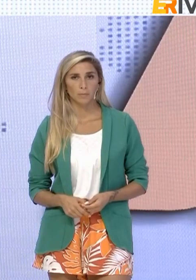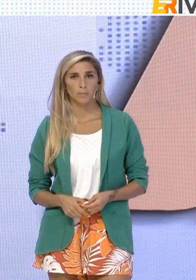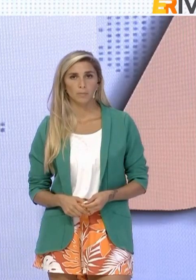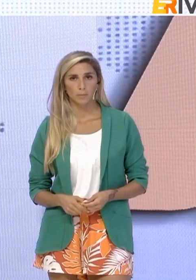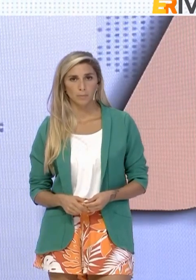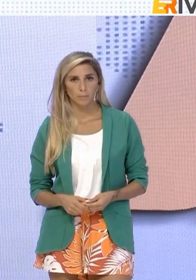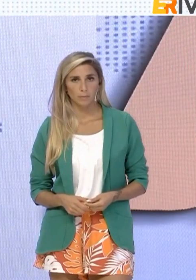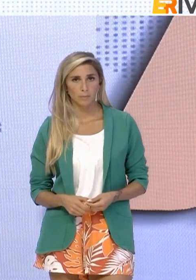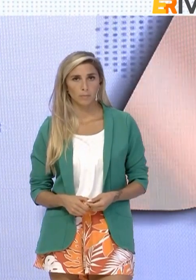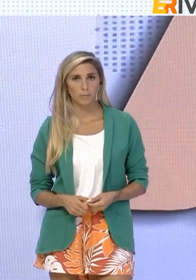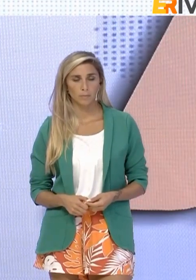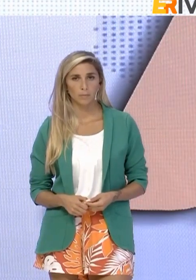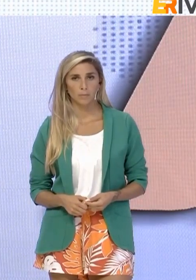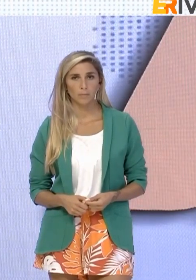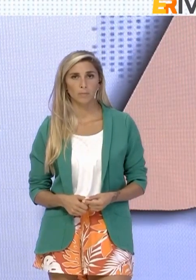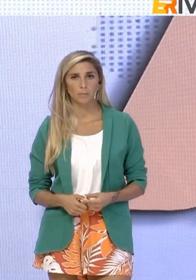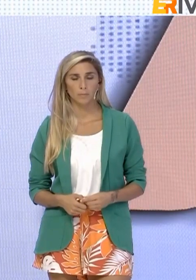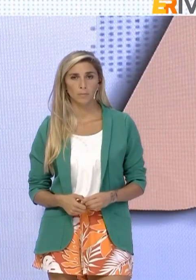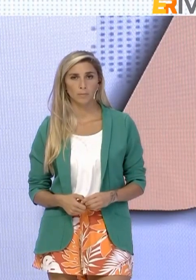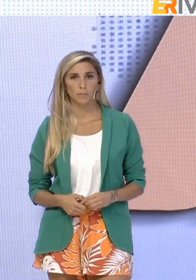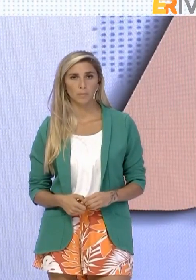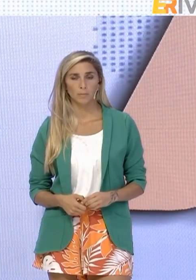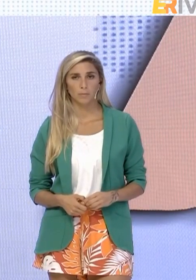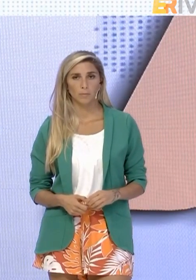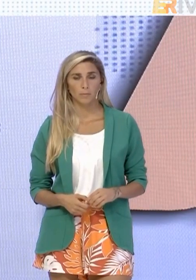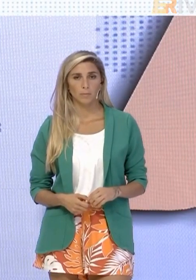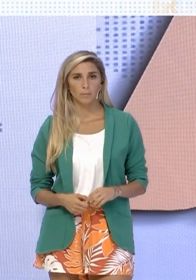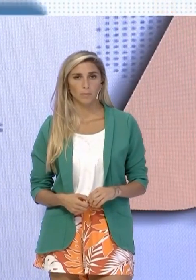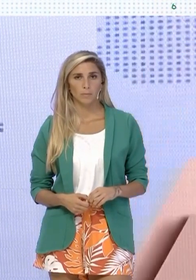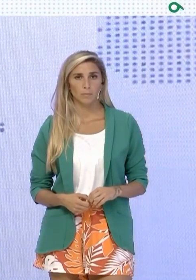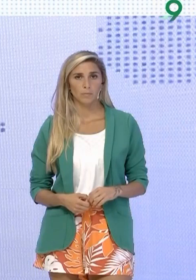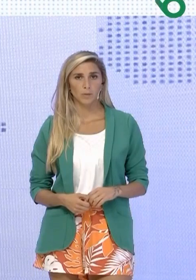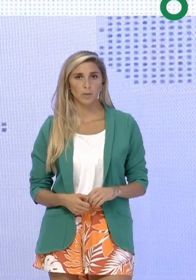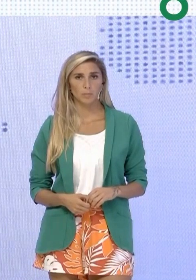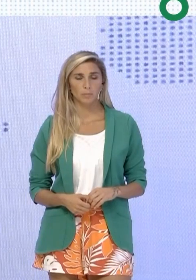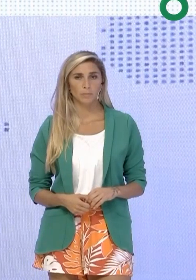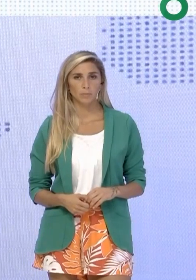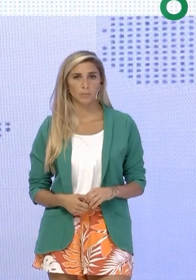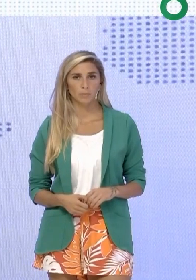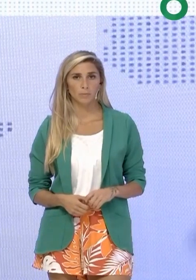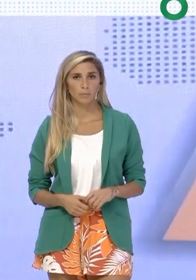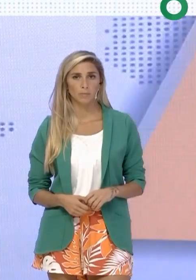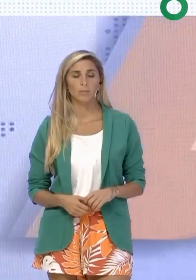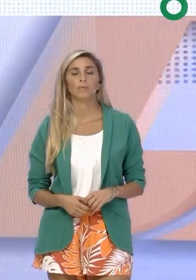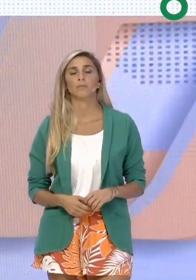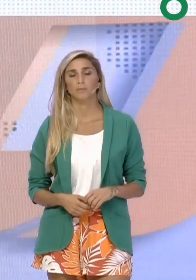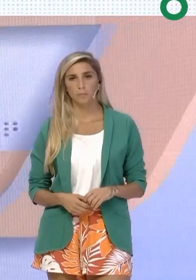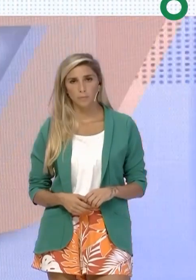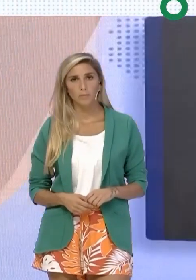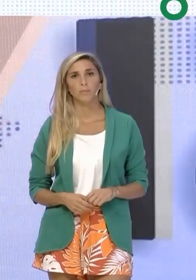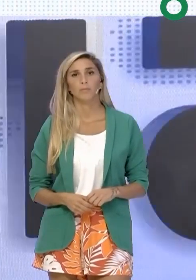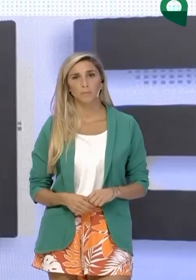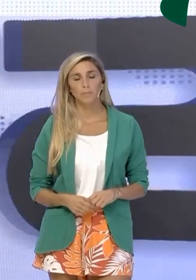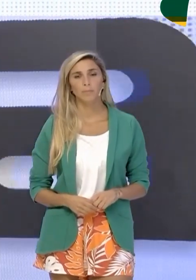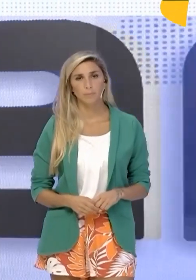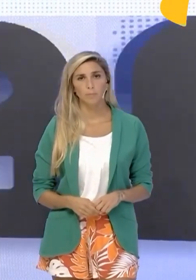irresponsable, imprudente, digamos, sí, en facilitar ese acceso. Sí. Bueno, con las cuentas bancarias pasa algo